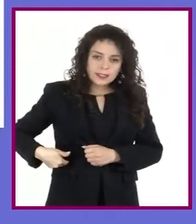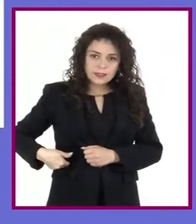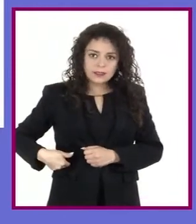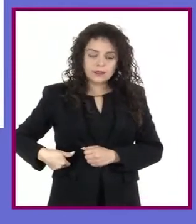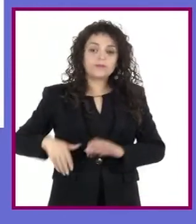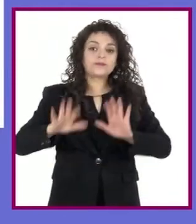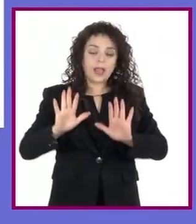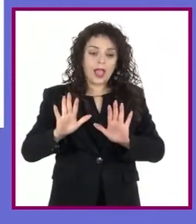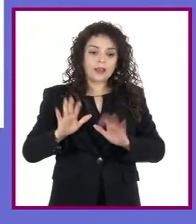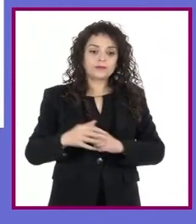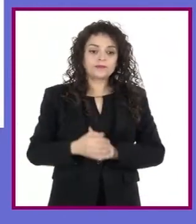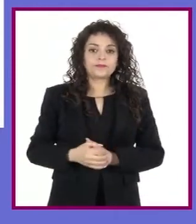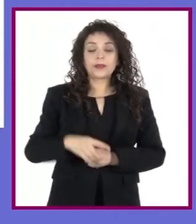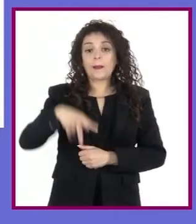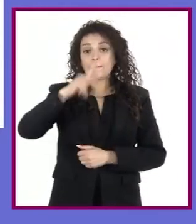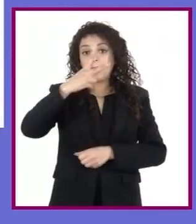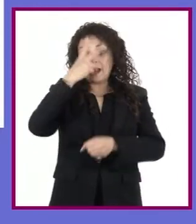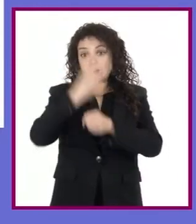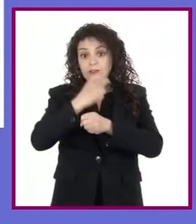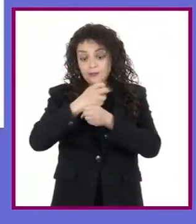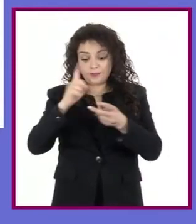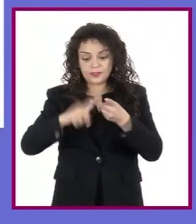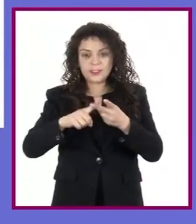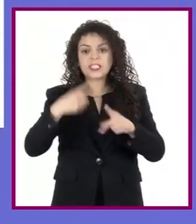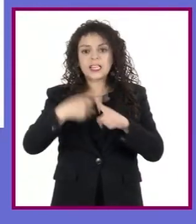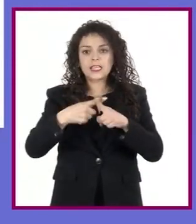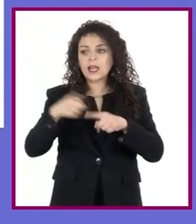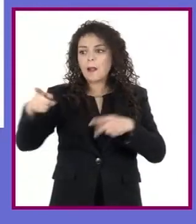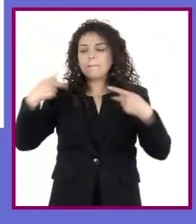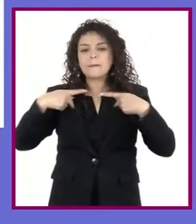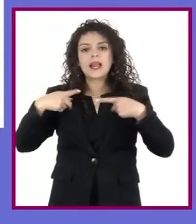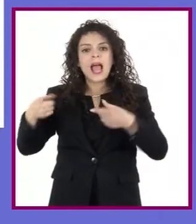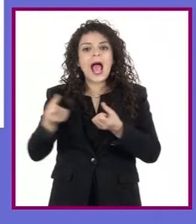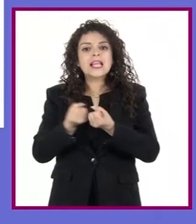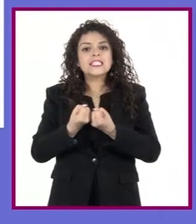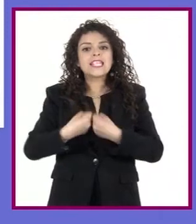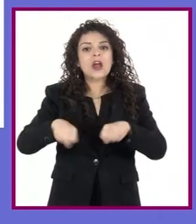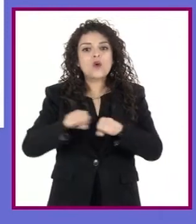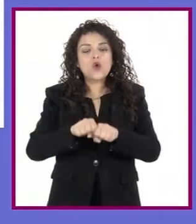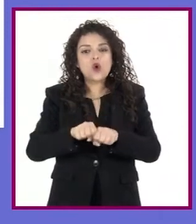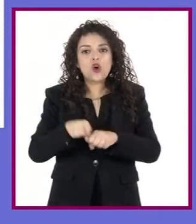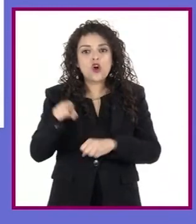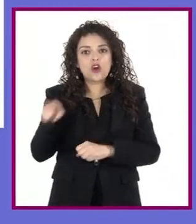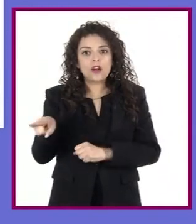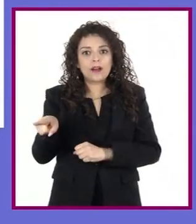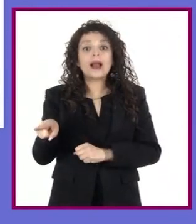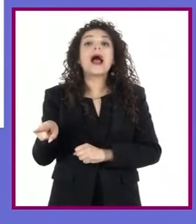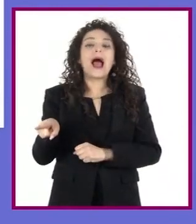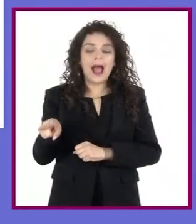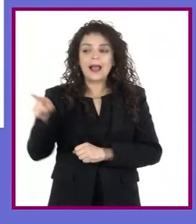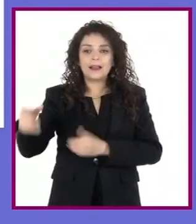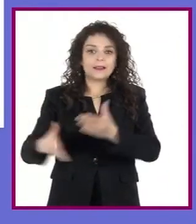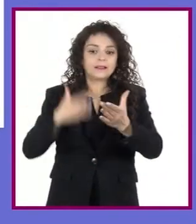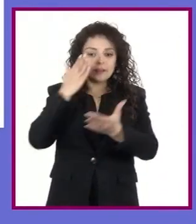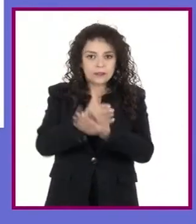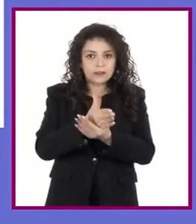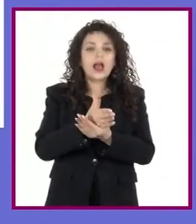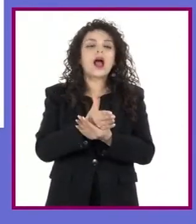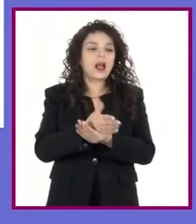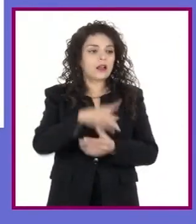seguros, que no estuvo ahí presente en el evento, sin embargo, a partir de la información que las fuentes primarias le dan,